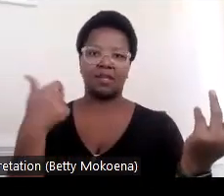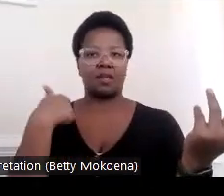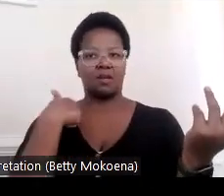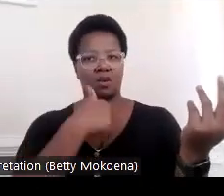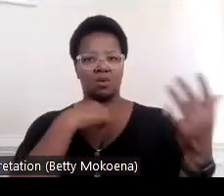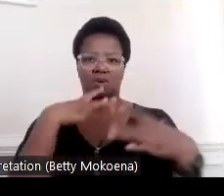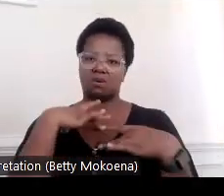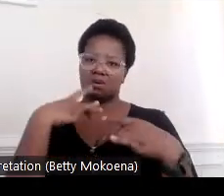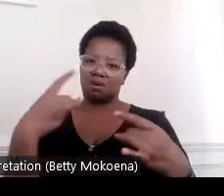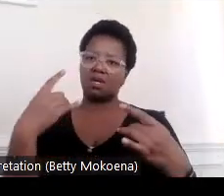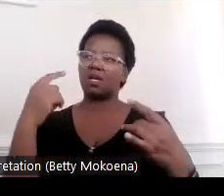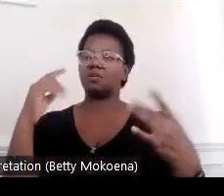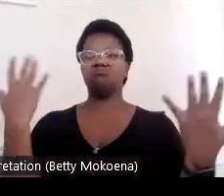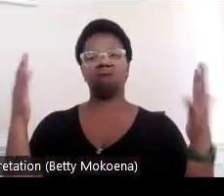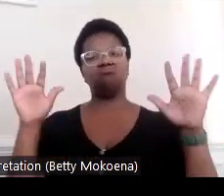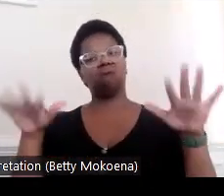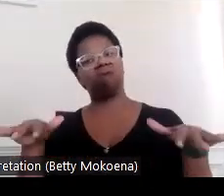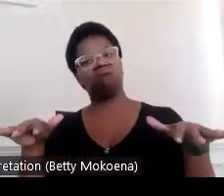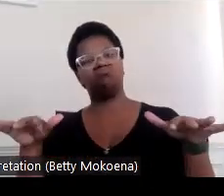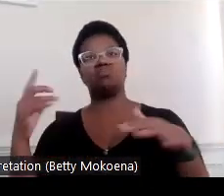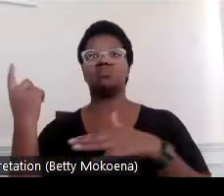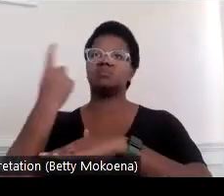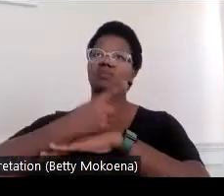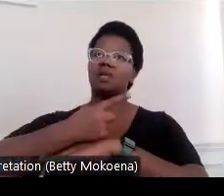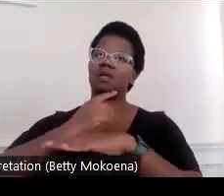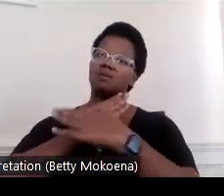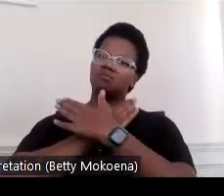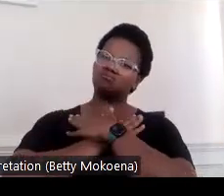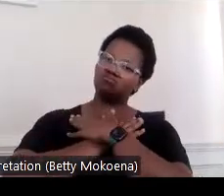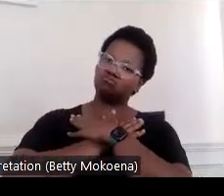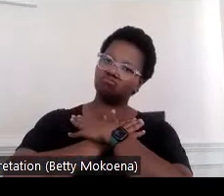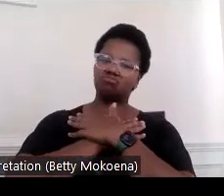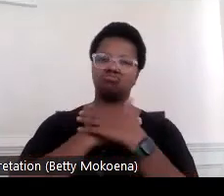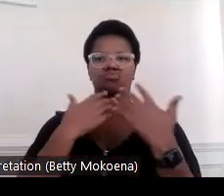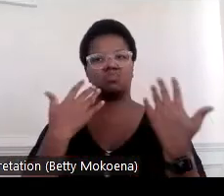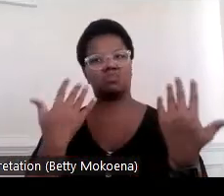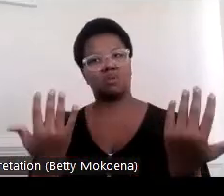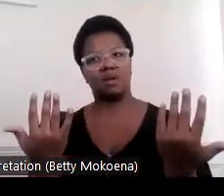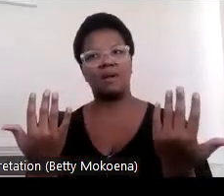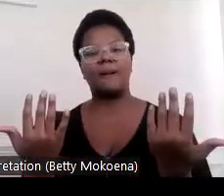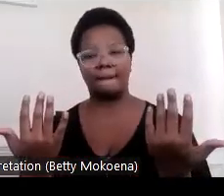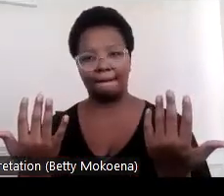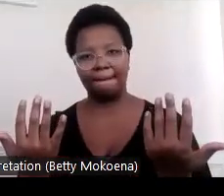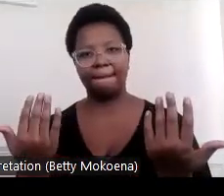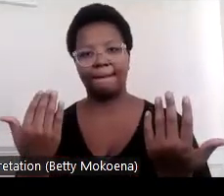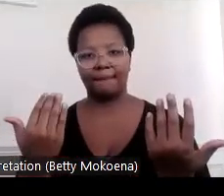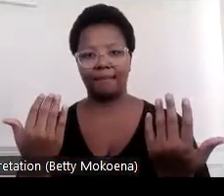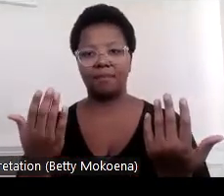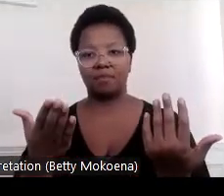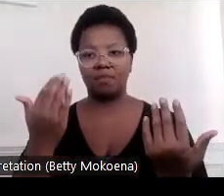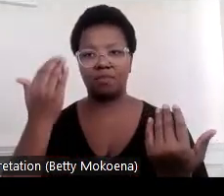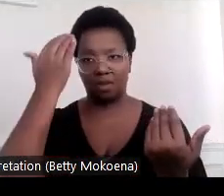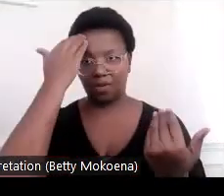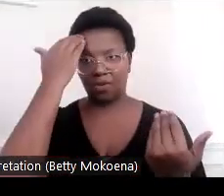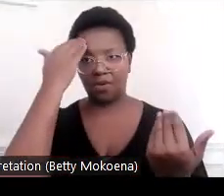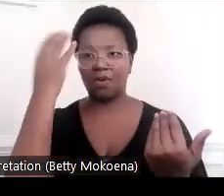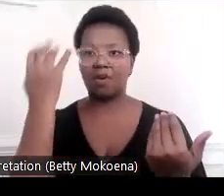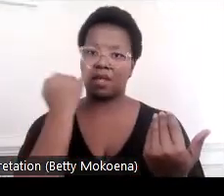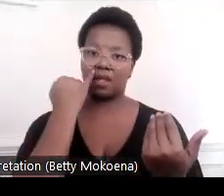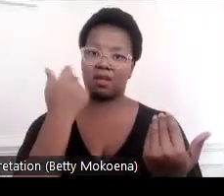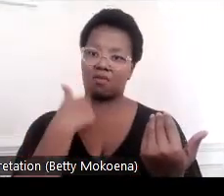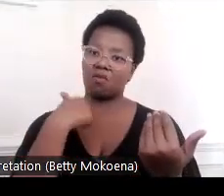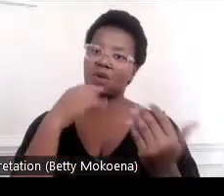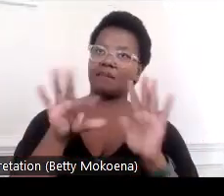a veces a todos yo creo nos gusta tener un día así relajado sin mucho que hacer verdad un día un poco más lento